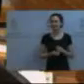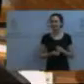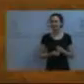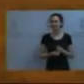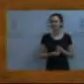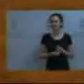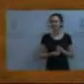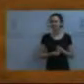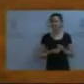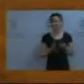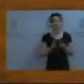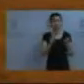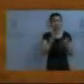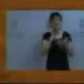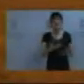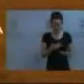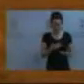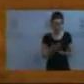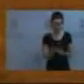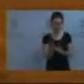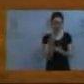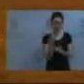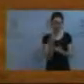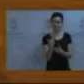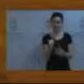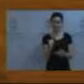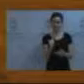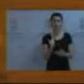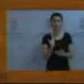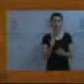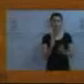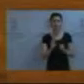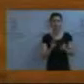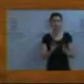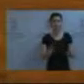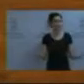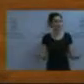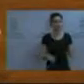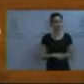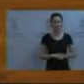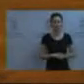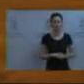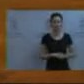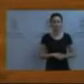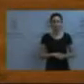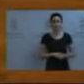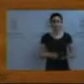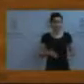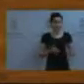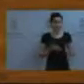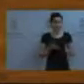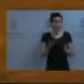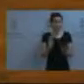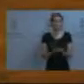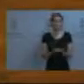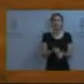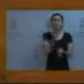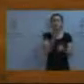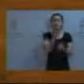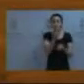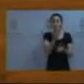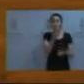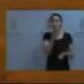En referencia al asunto que nos trae hoy aquí, les adelantaré nuestro voto negativo, en contra, y trataré ahora de motivar la razón de este